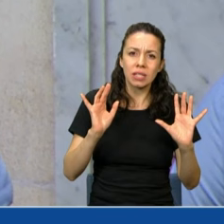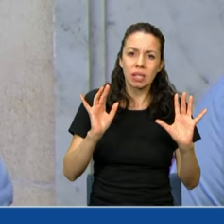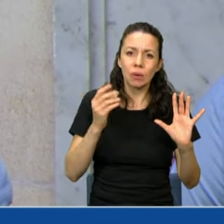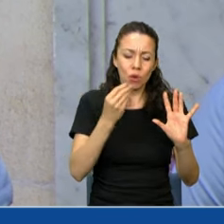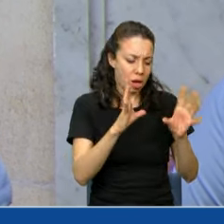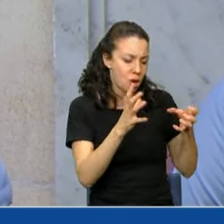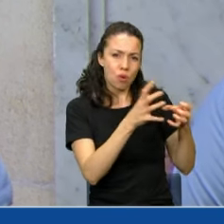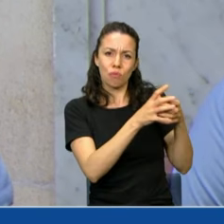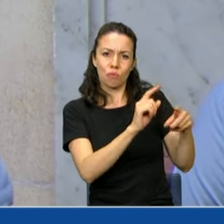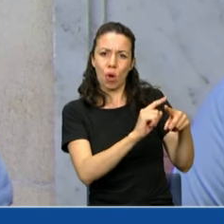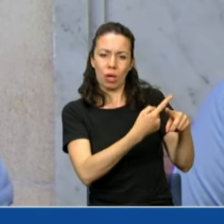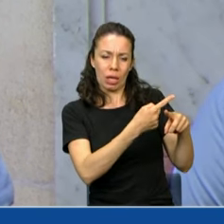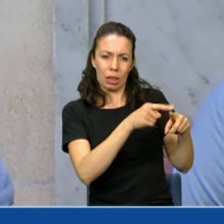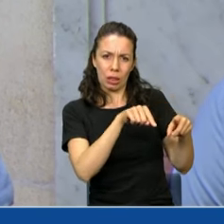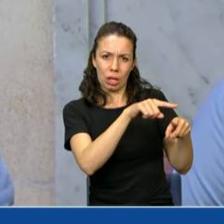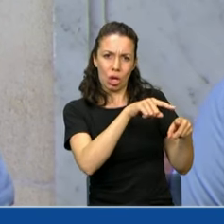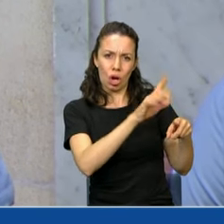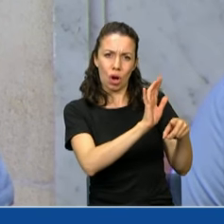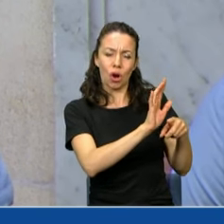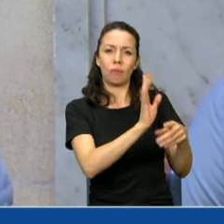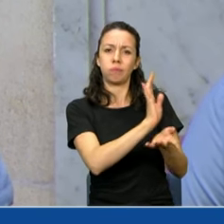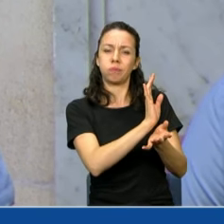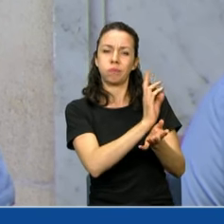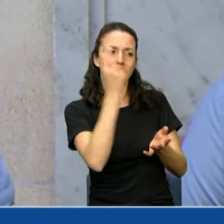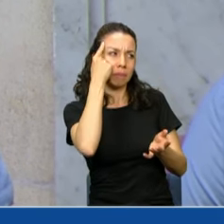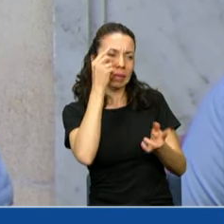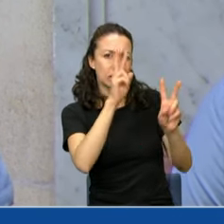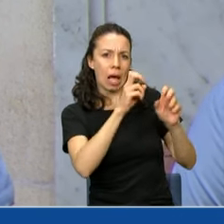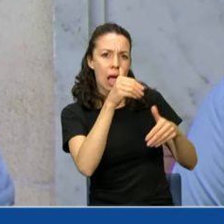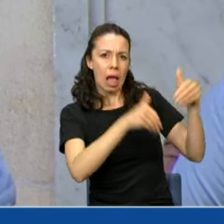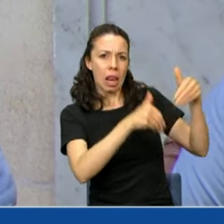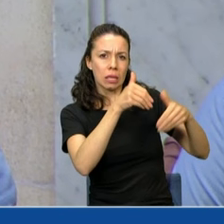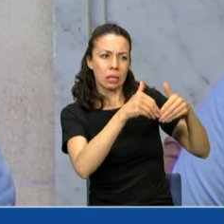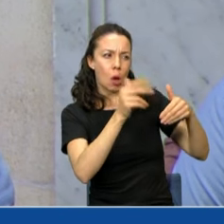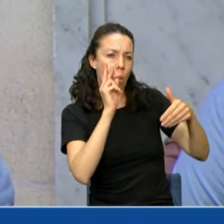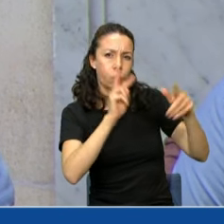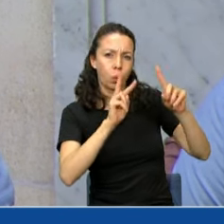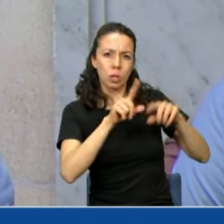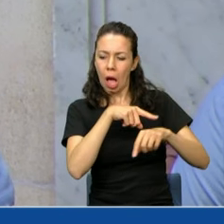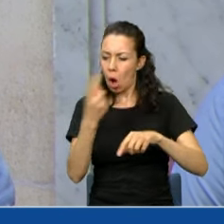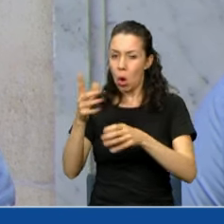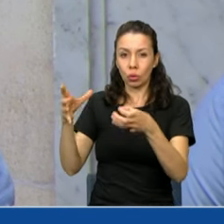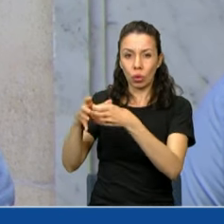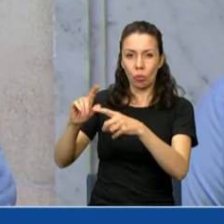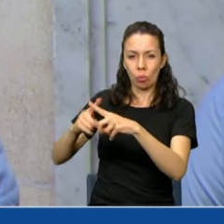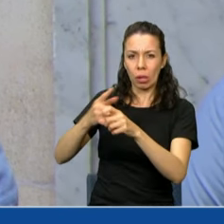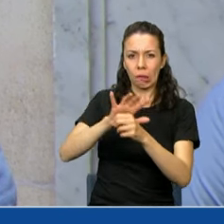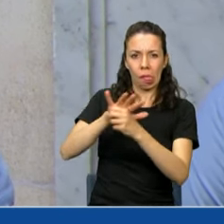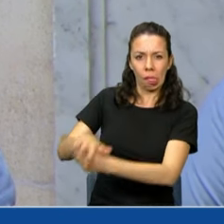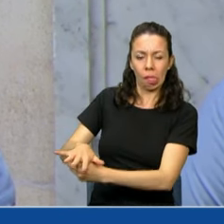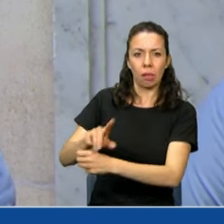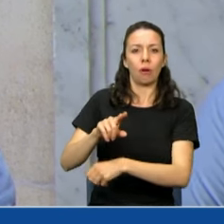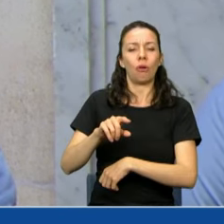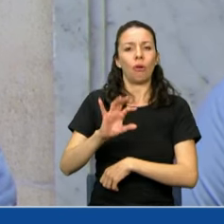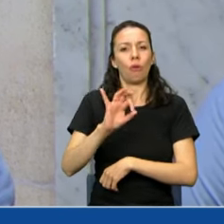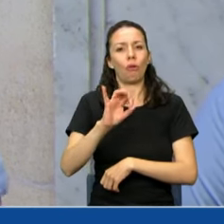un sector político en términos electorales se pretende suprimir al otro desde otro sector